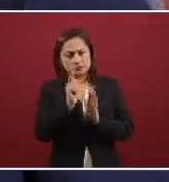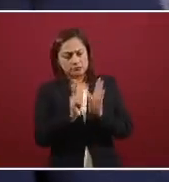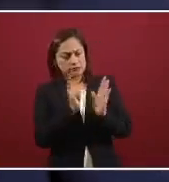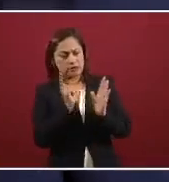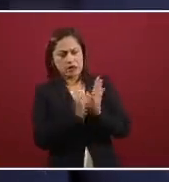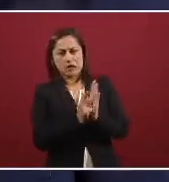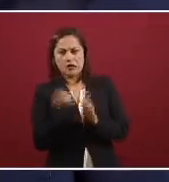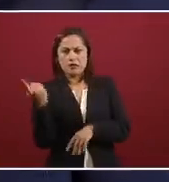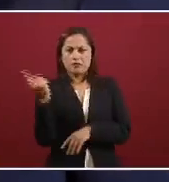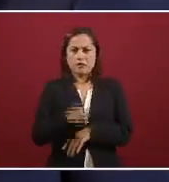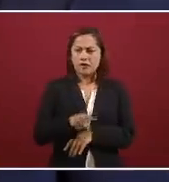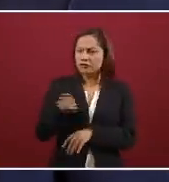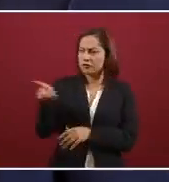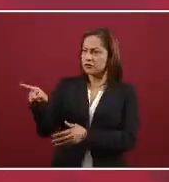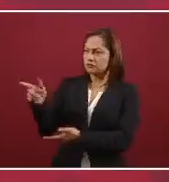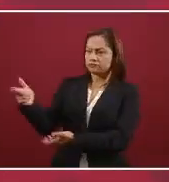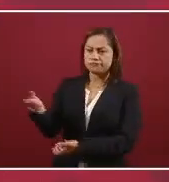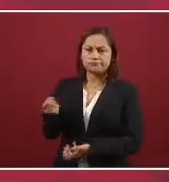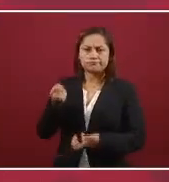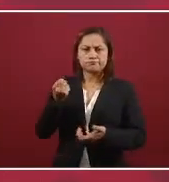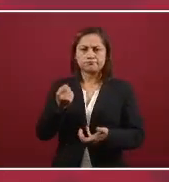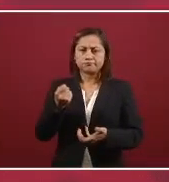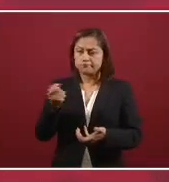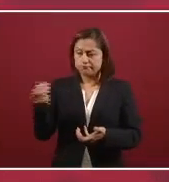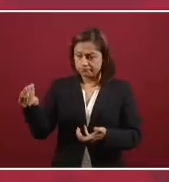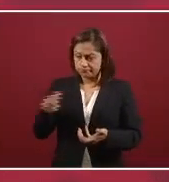nos entregan su presupuesto.